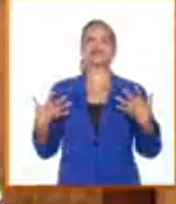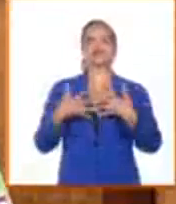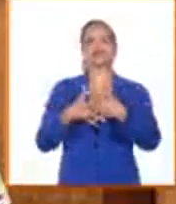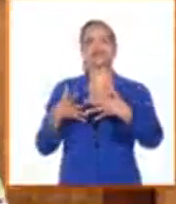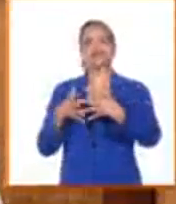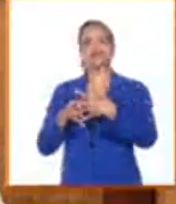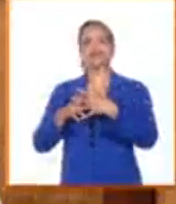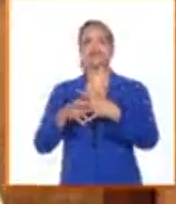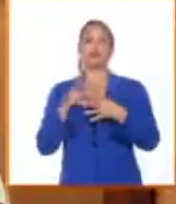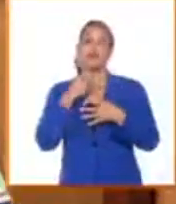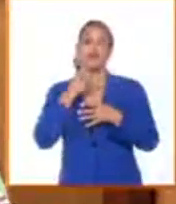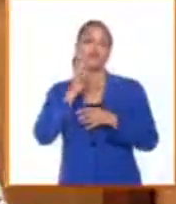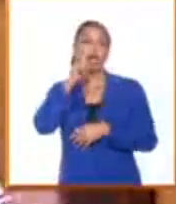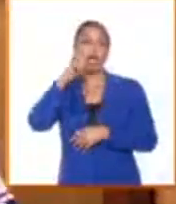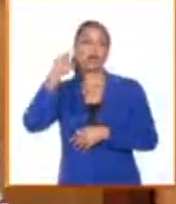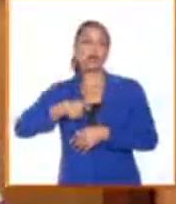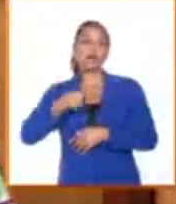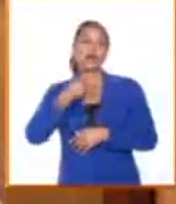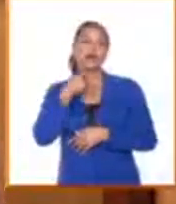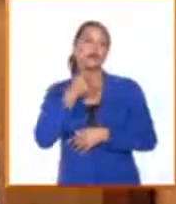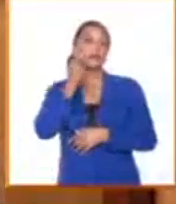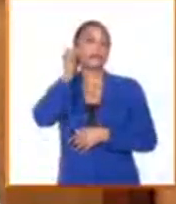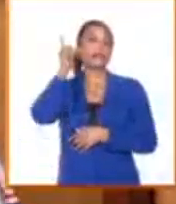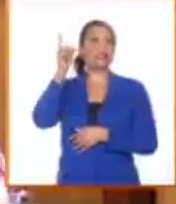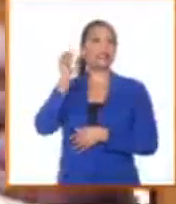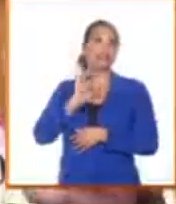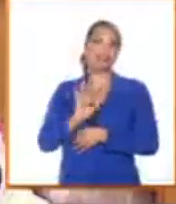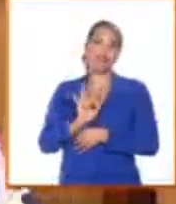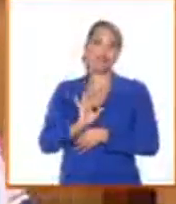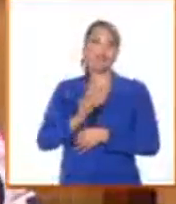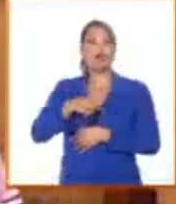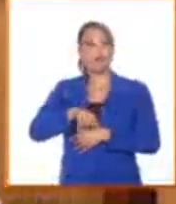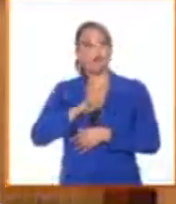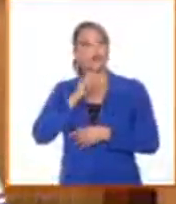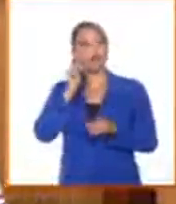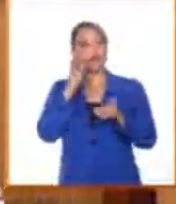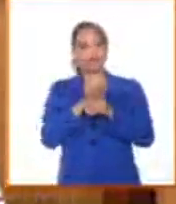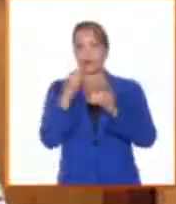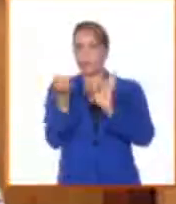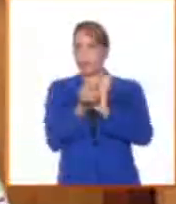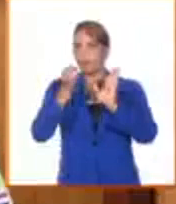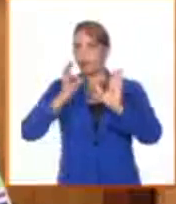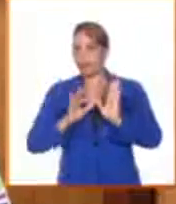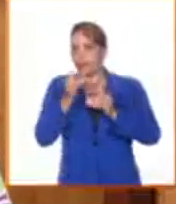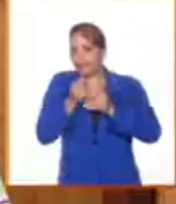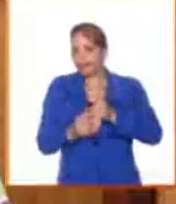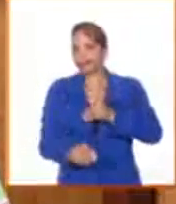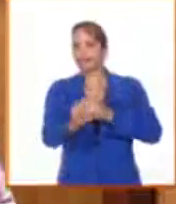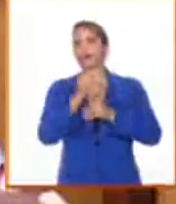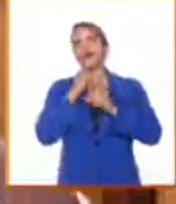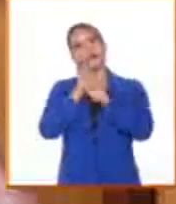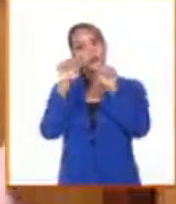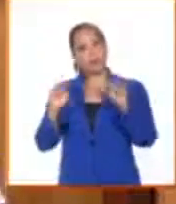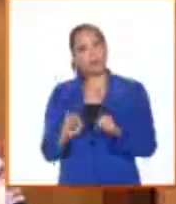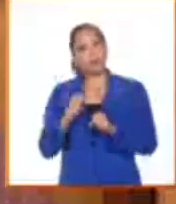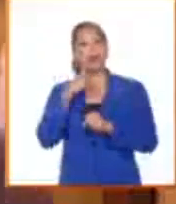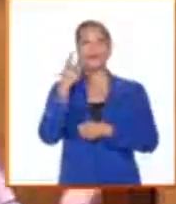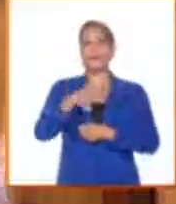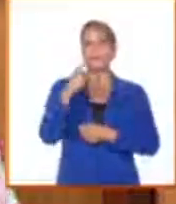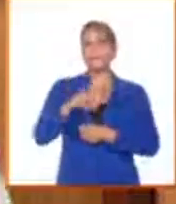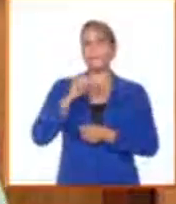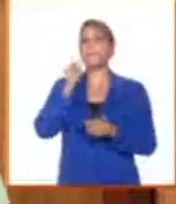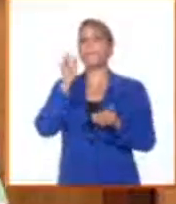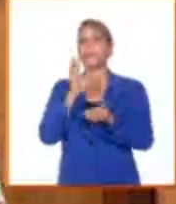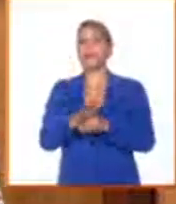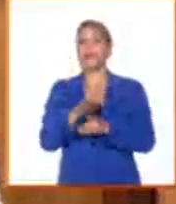norma en la que no hemos tenido mucha relación, pero que una vez que se apruebe vamos a tener la posibilidad de practicar y